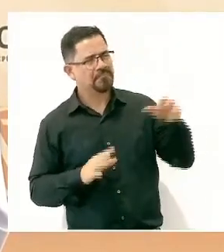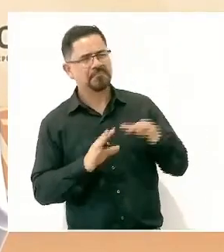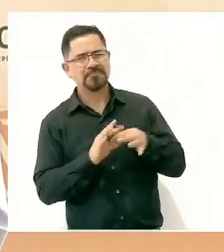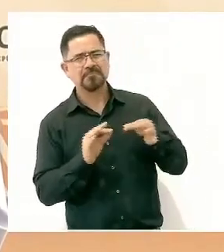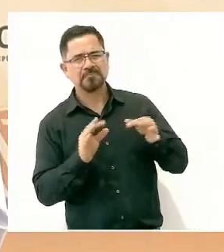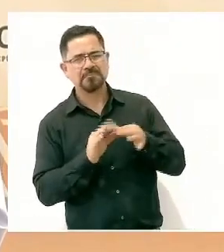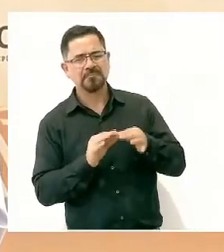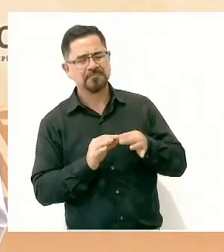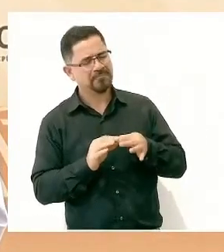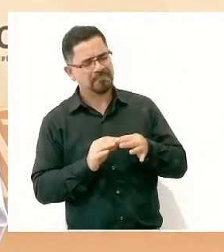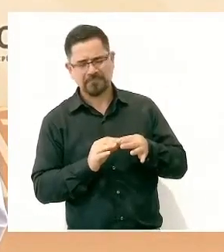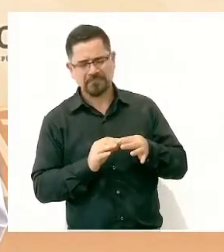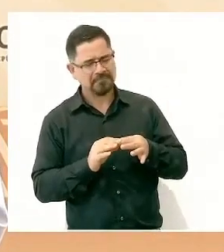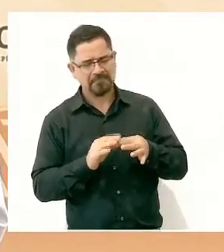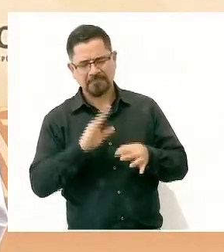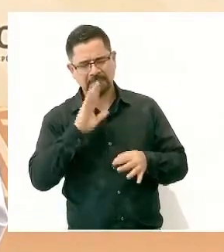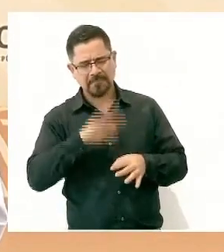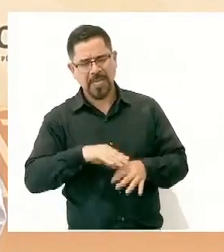racistas.